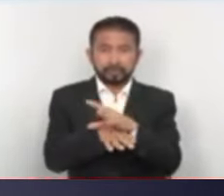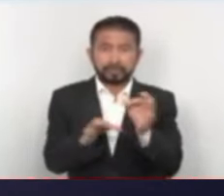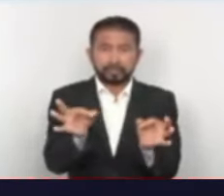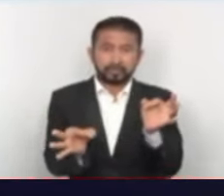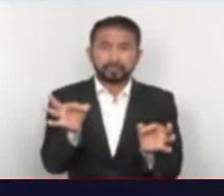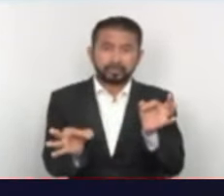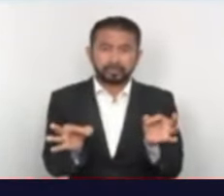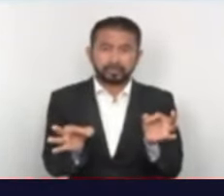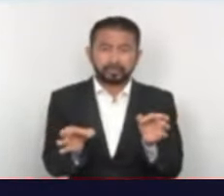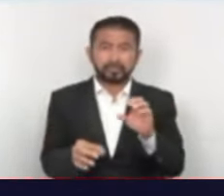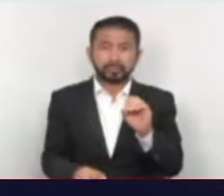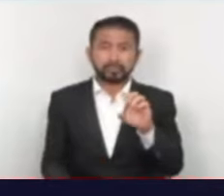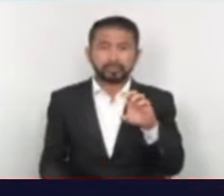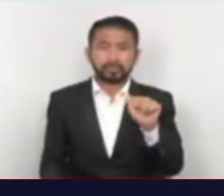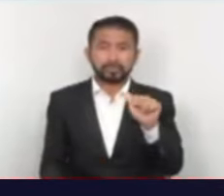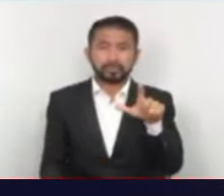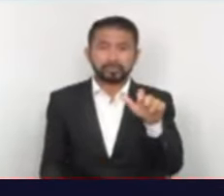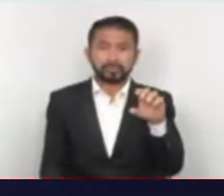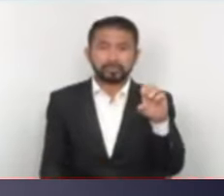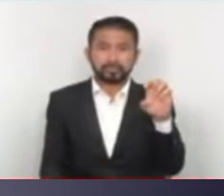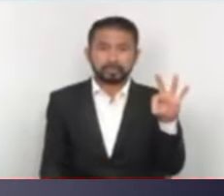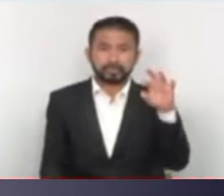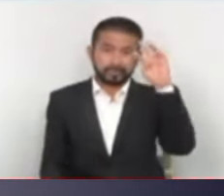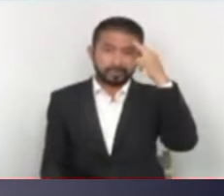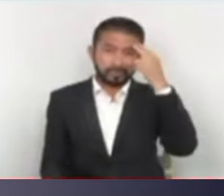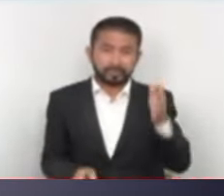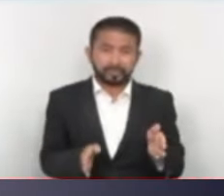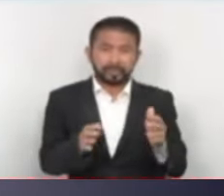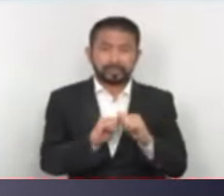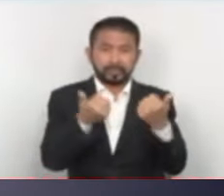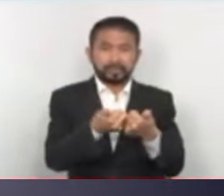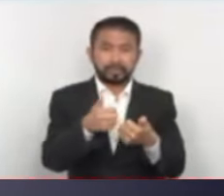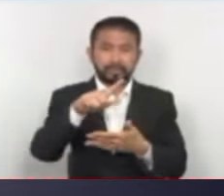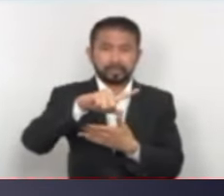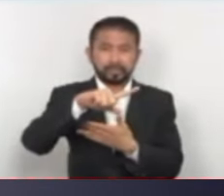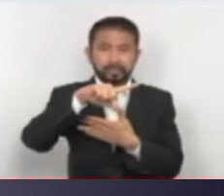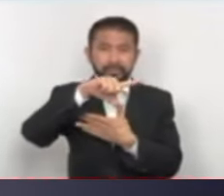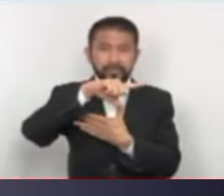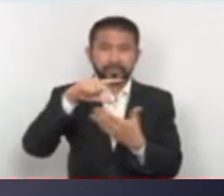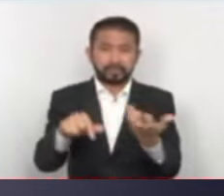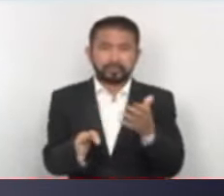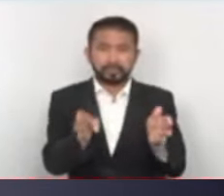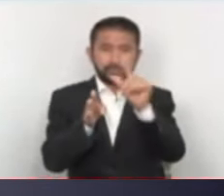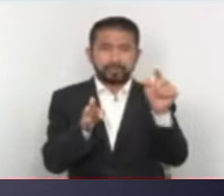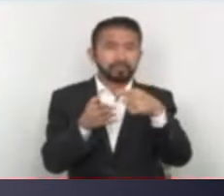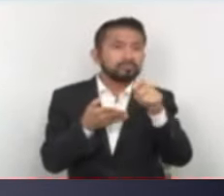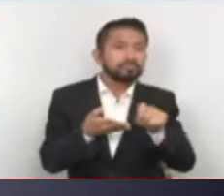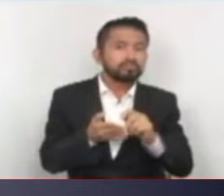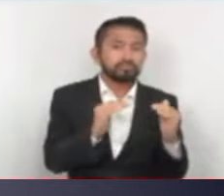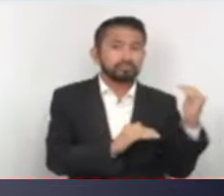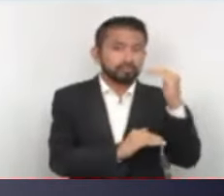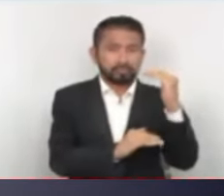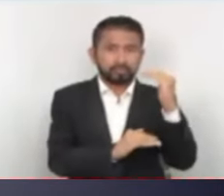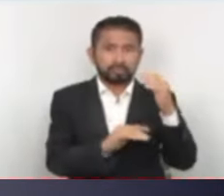Jurídico de OLACEF, que es la Organización Latinoamericana de Entidades Fiscalizadoras Superiores